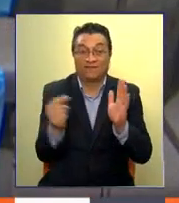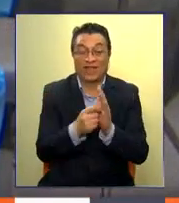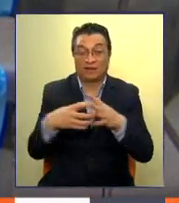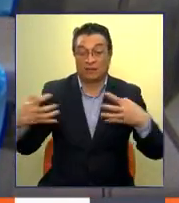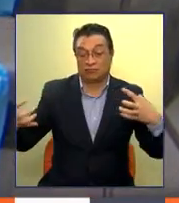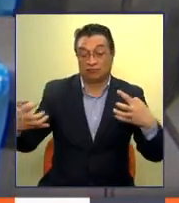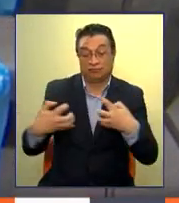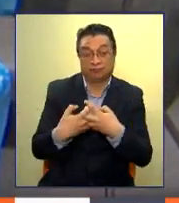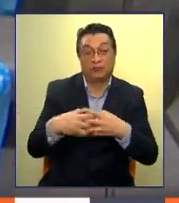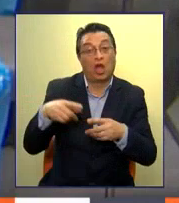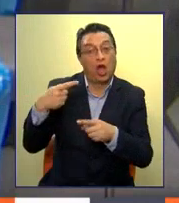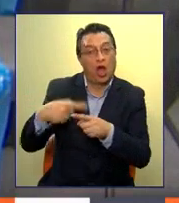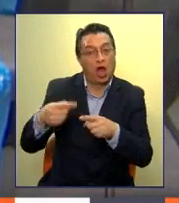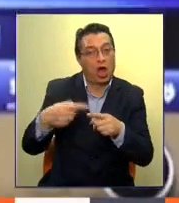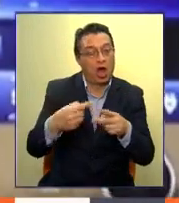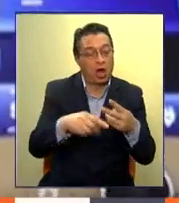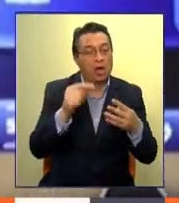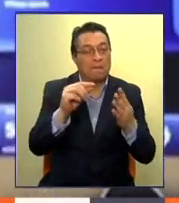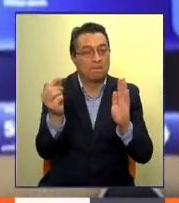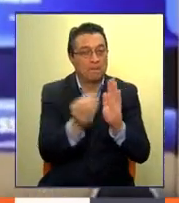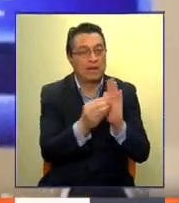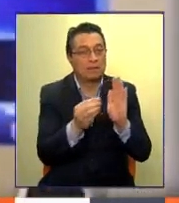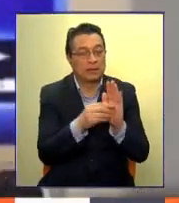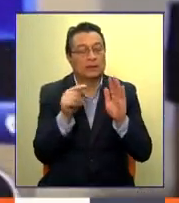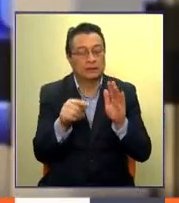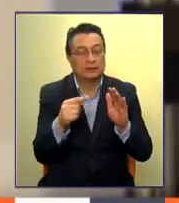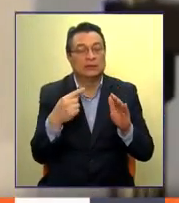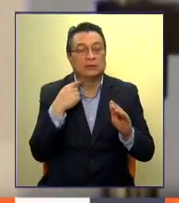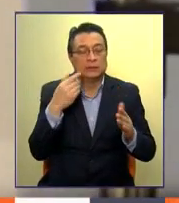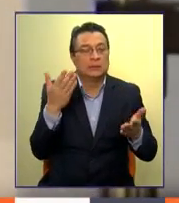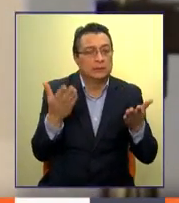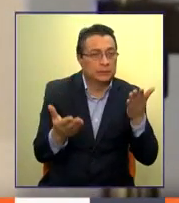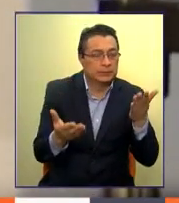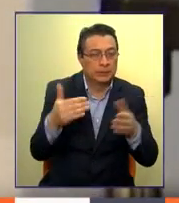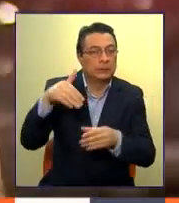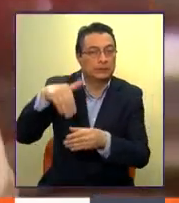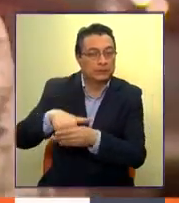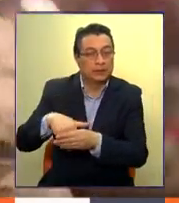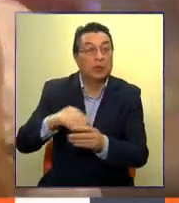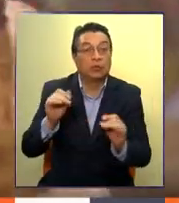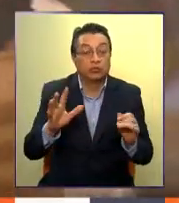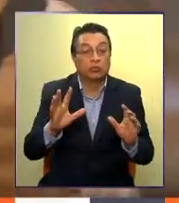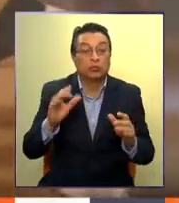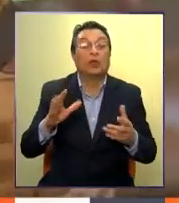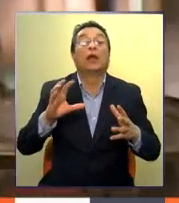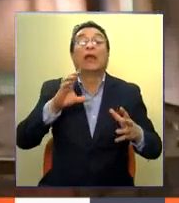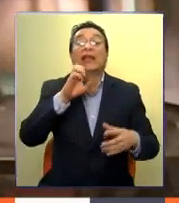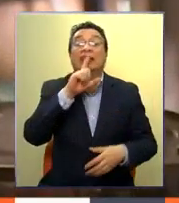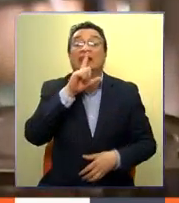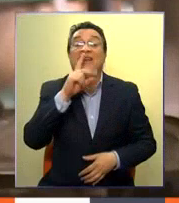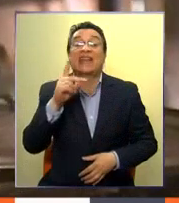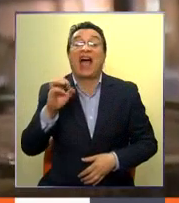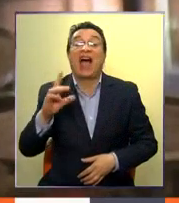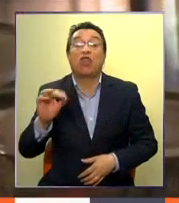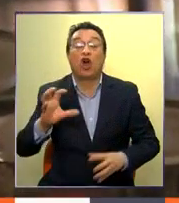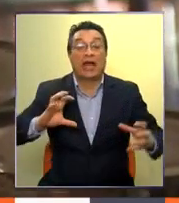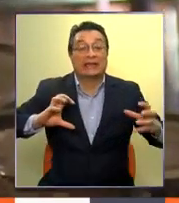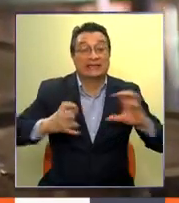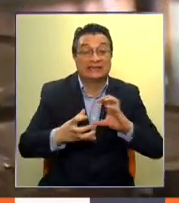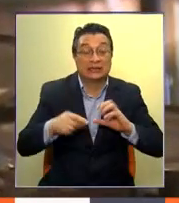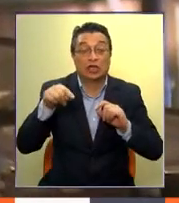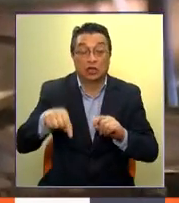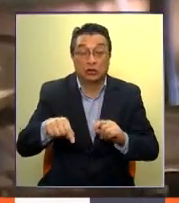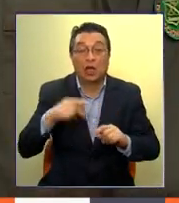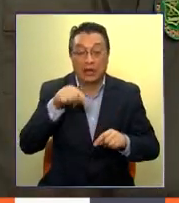otras definiciones que también marcan la pandemia y el referéndum como por ejemplo la mantención del estado de excepción constitucional que esta semana